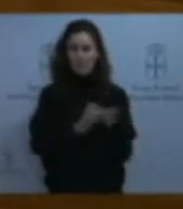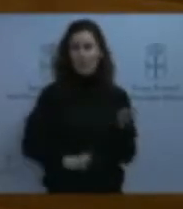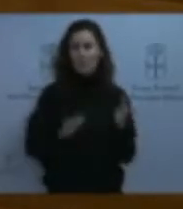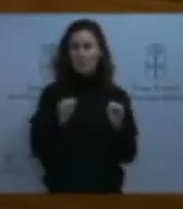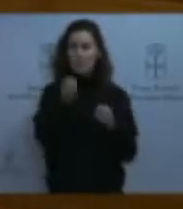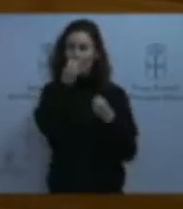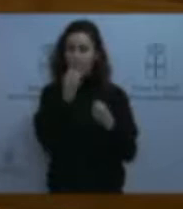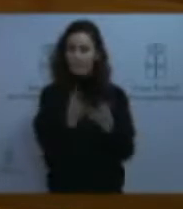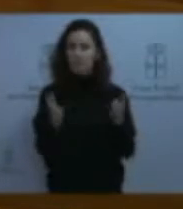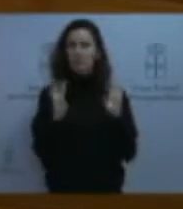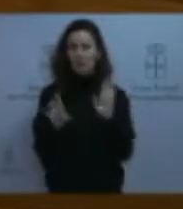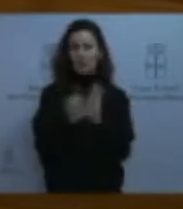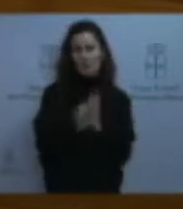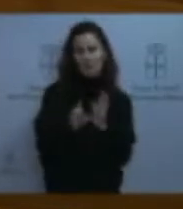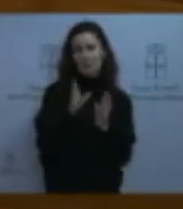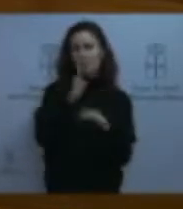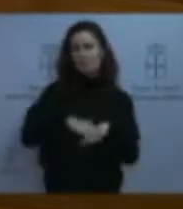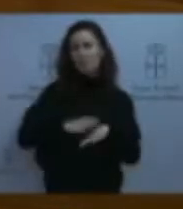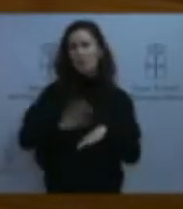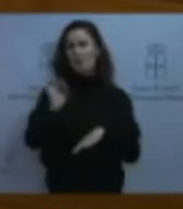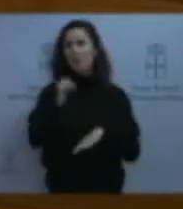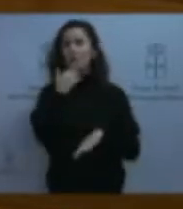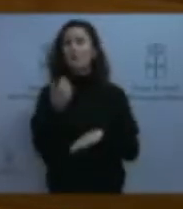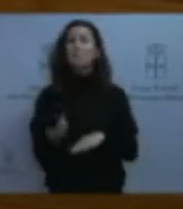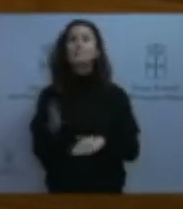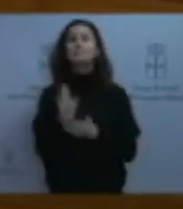ley de acotamientos o que se deba a otra causa, póngalo, por favor, encima de la mesa.